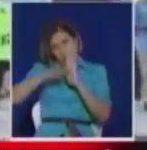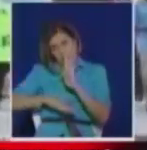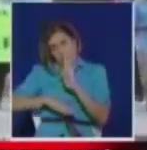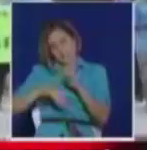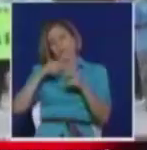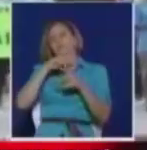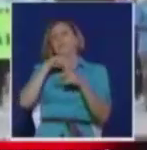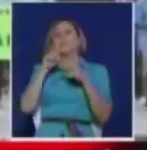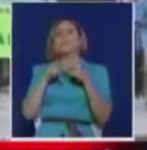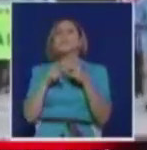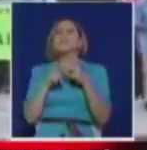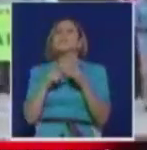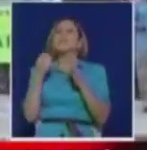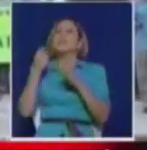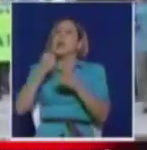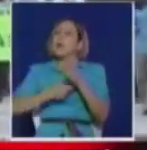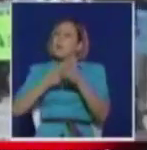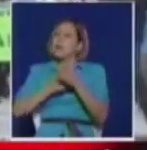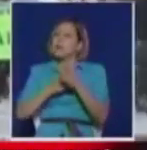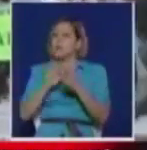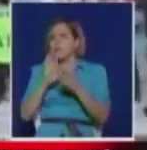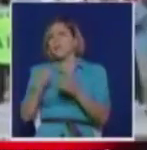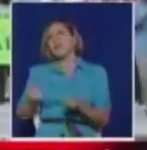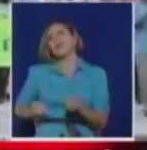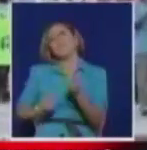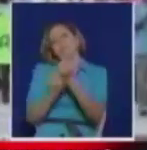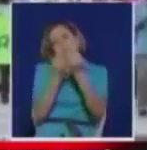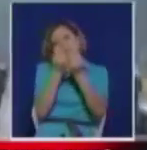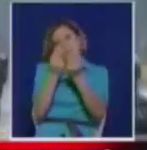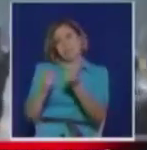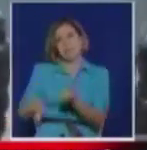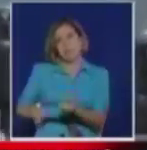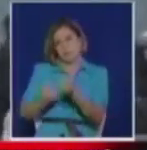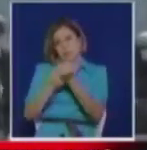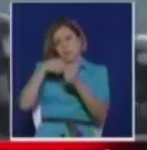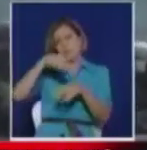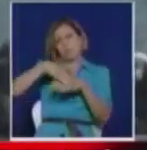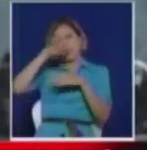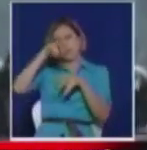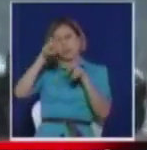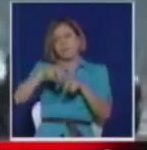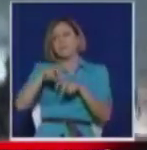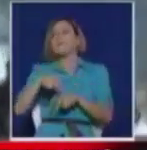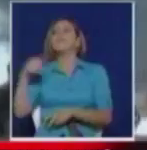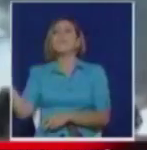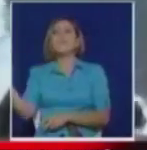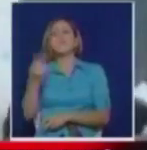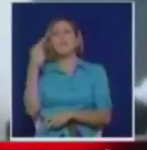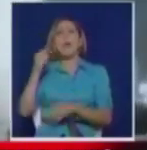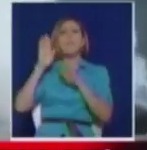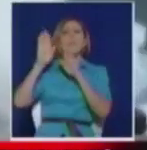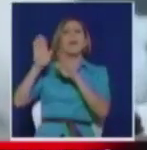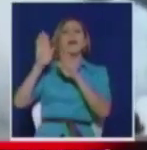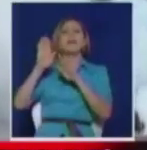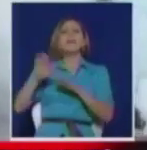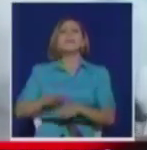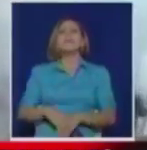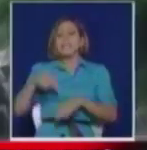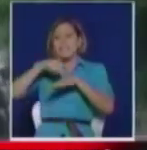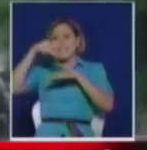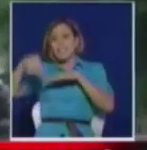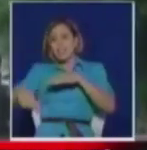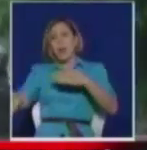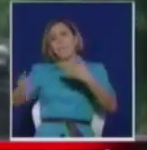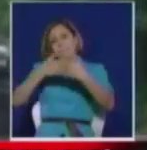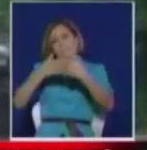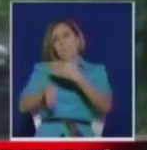combustibles y el aumento de subsidios en el sector agrícola. Sin embargo, en 8 puntos del país continúan los bloqueos. Igualmente, el paso hacia el departamento de Nariño y